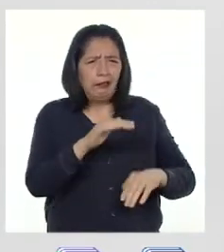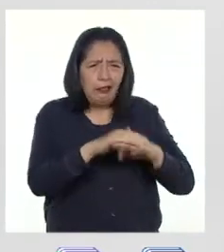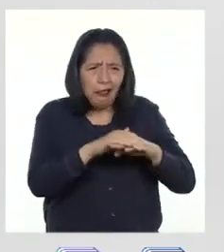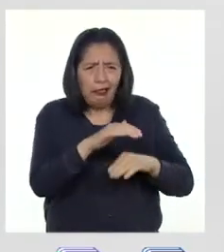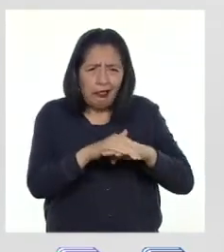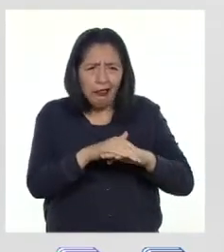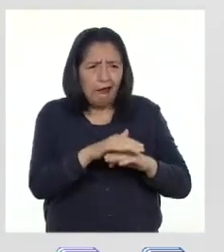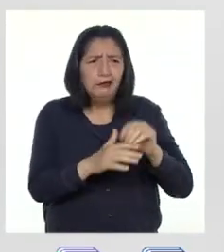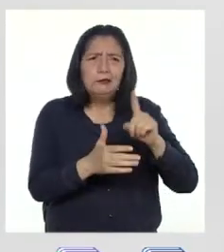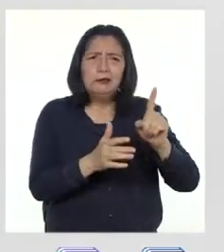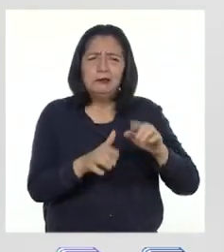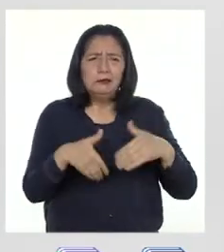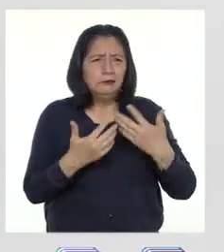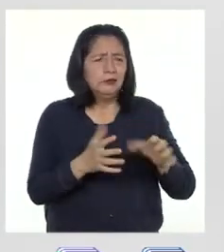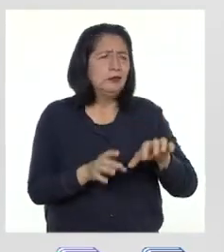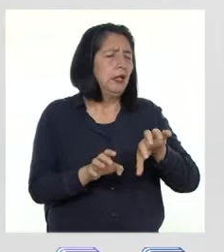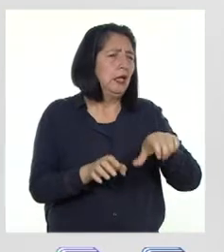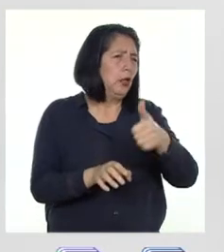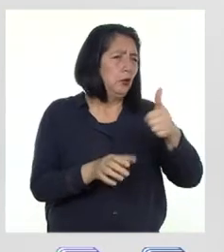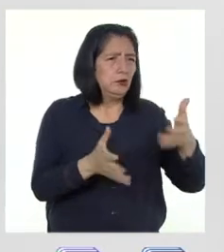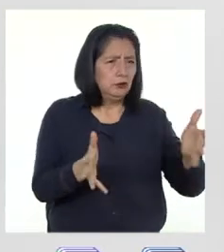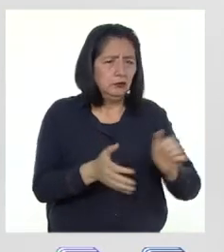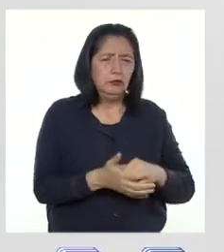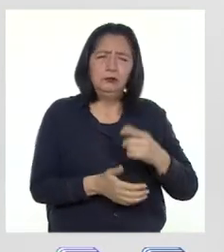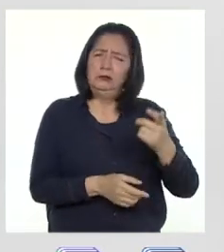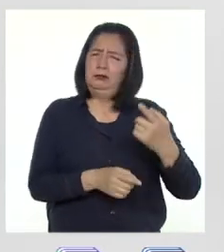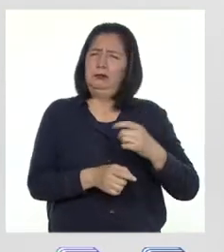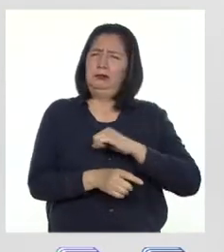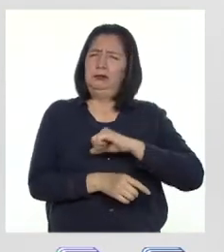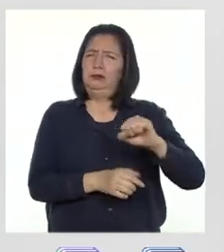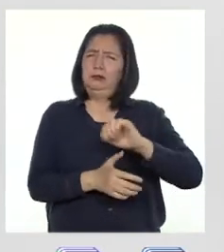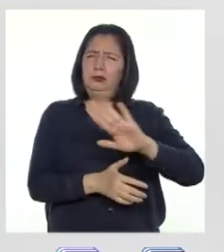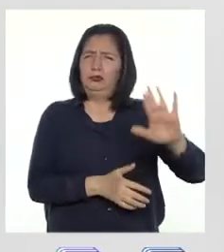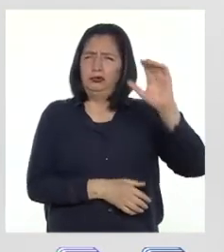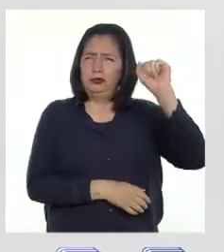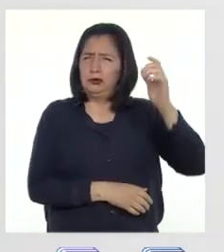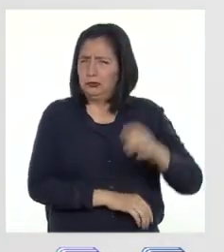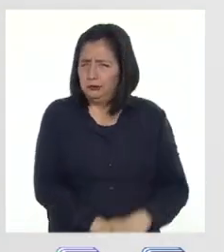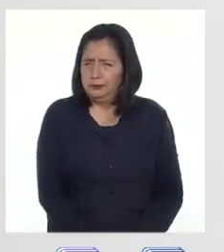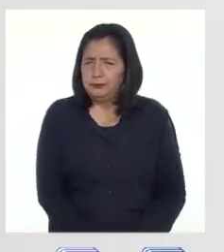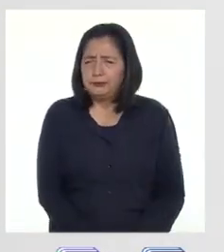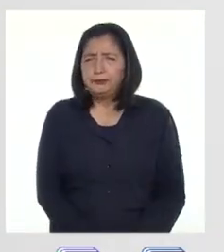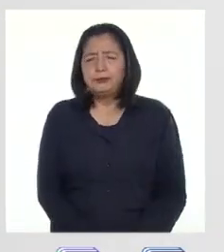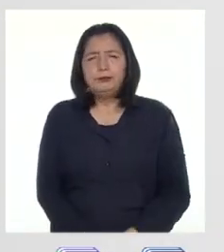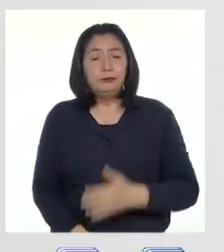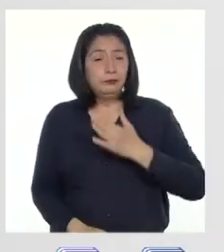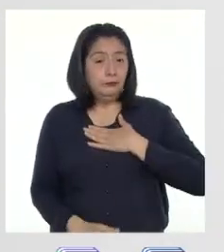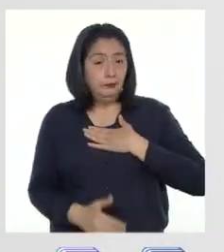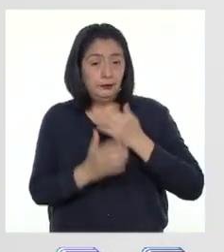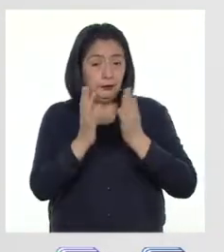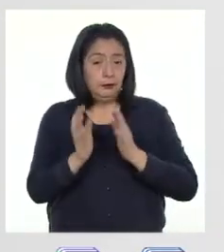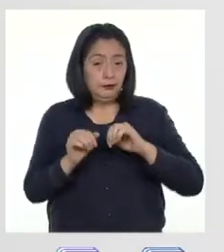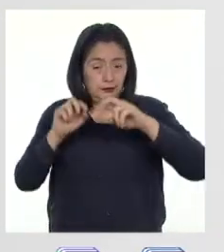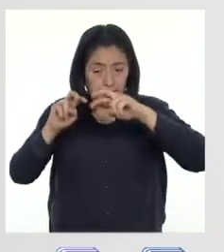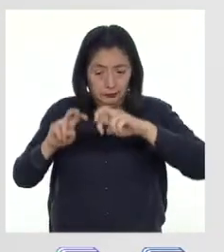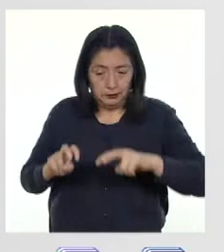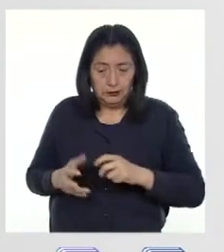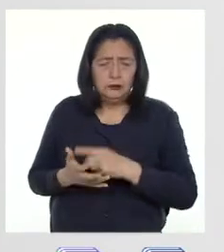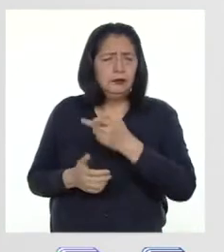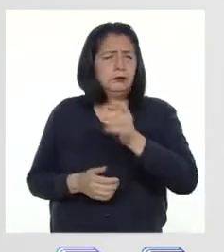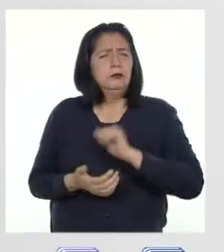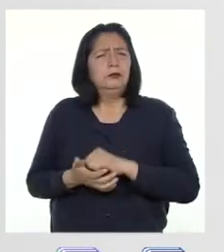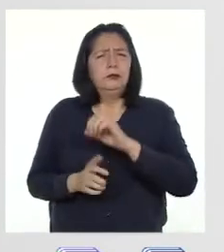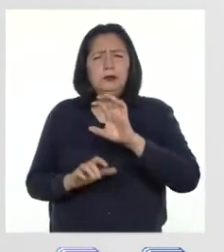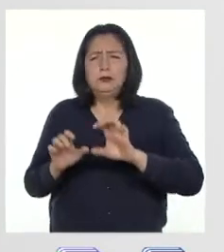posibilidades de realizar diversas actividades va en contra de sus derechos. Mis estudiantes investigaron e